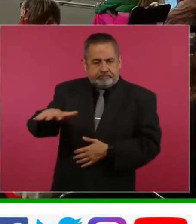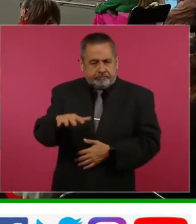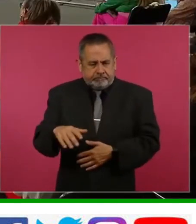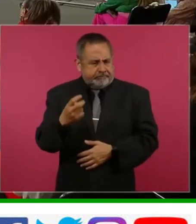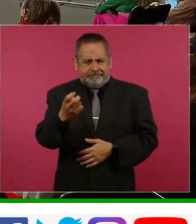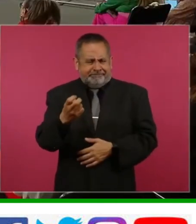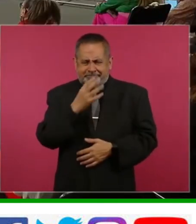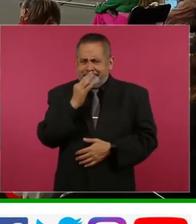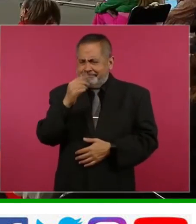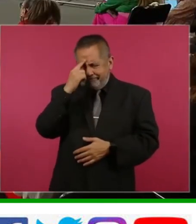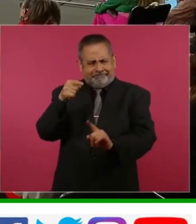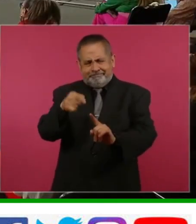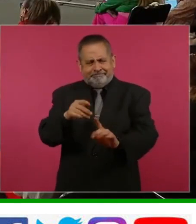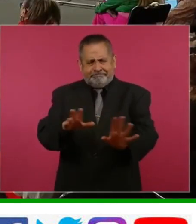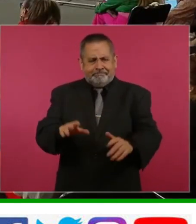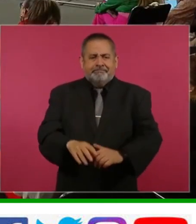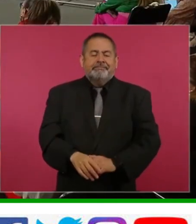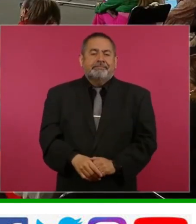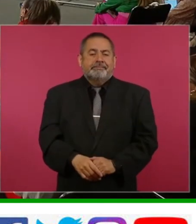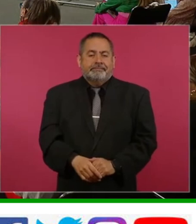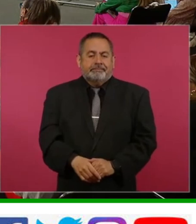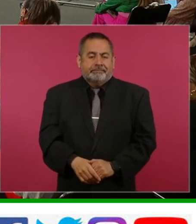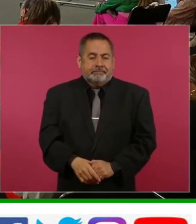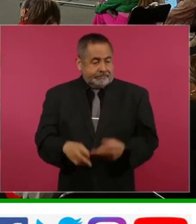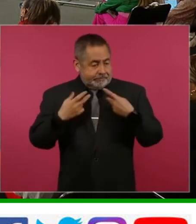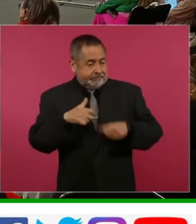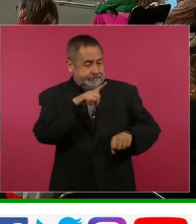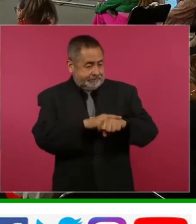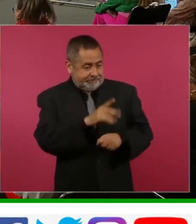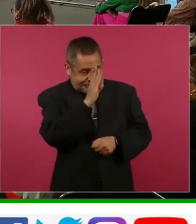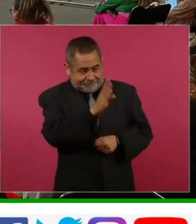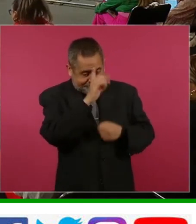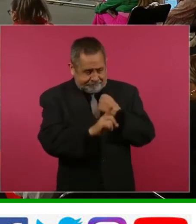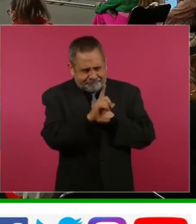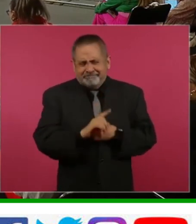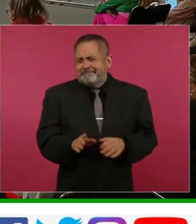Así de sencillo. Y no es nada personal.